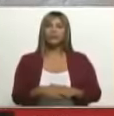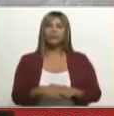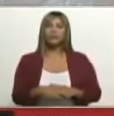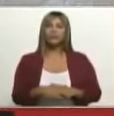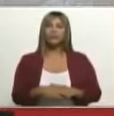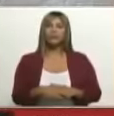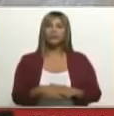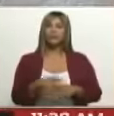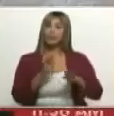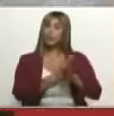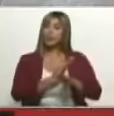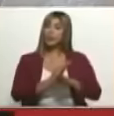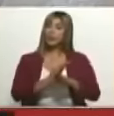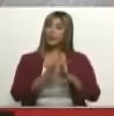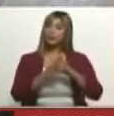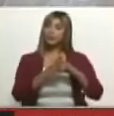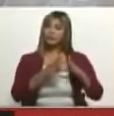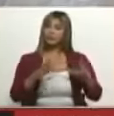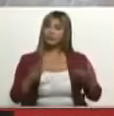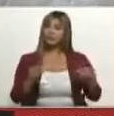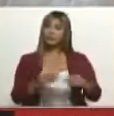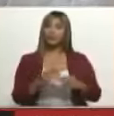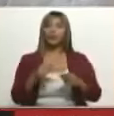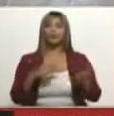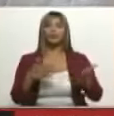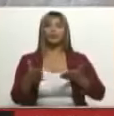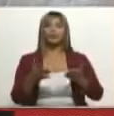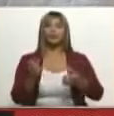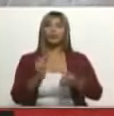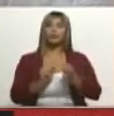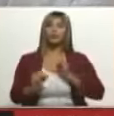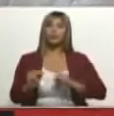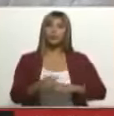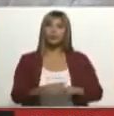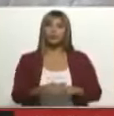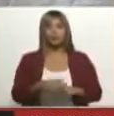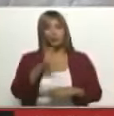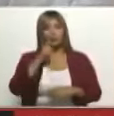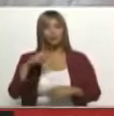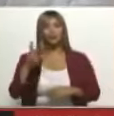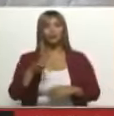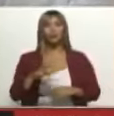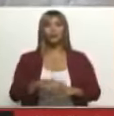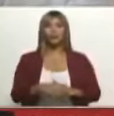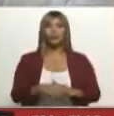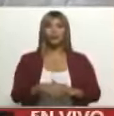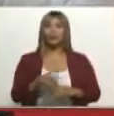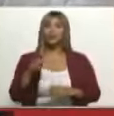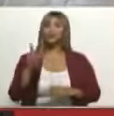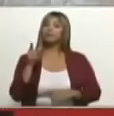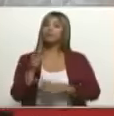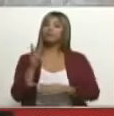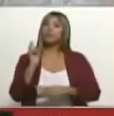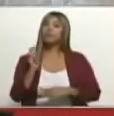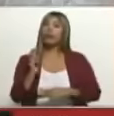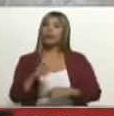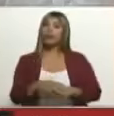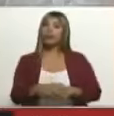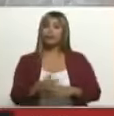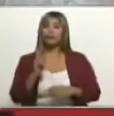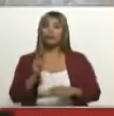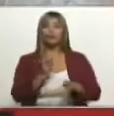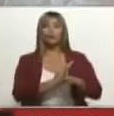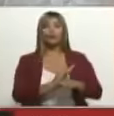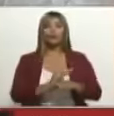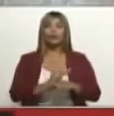que garanticen la protección, el servicio, la defensa al pueblo venezolano en su tarea de ser garante de la seguridad